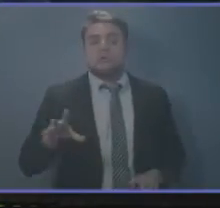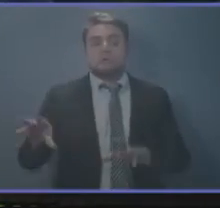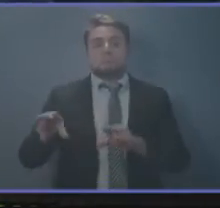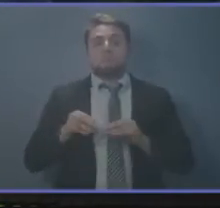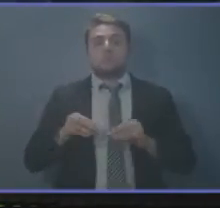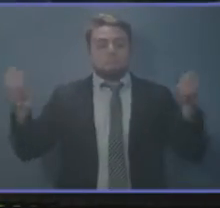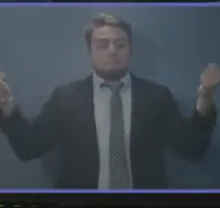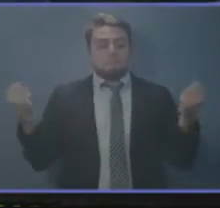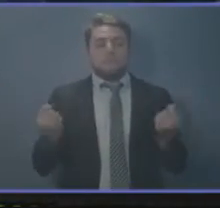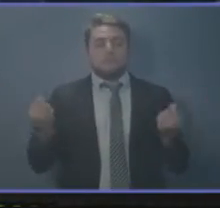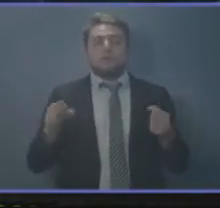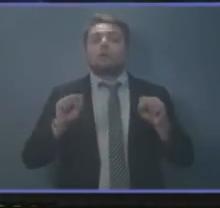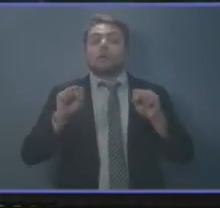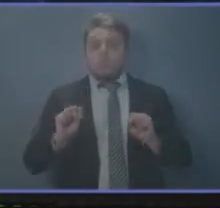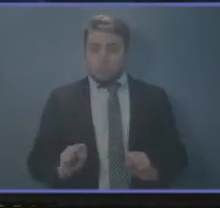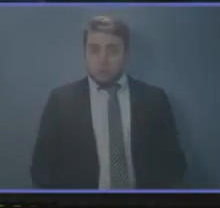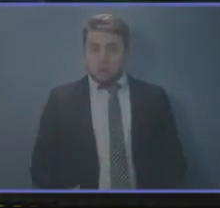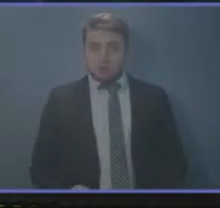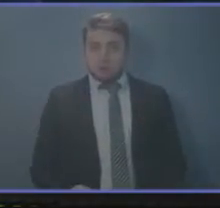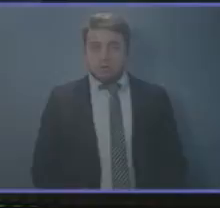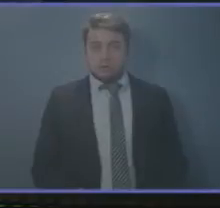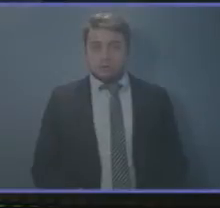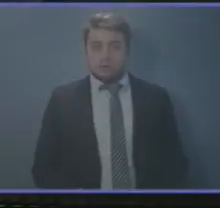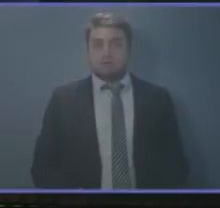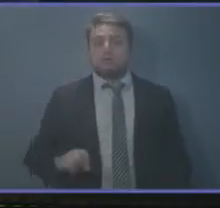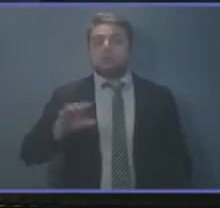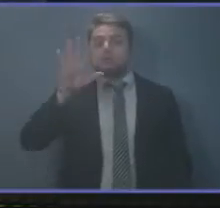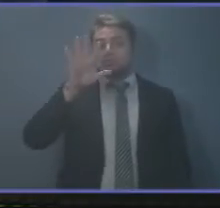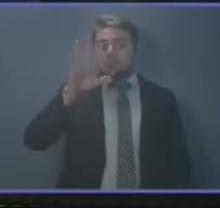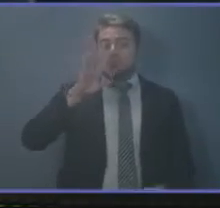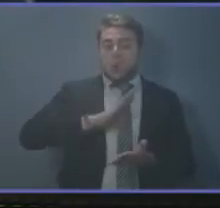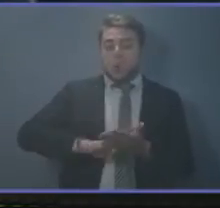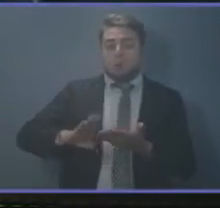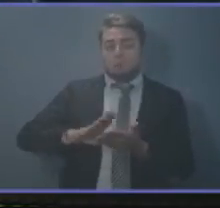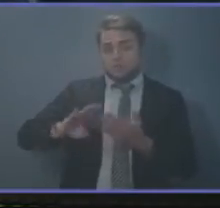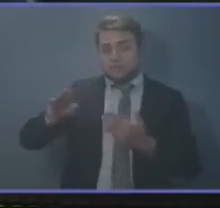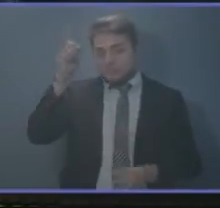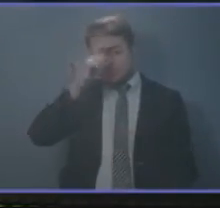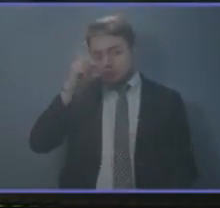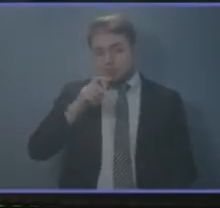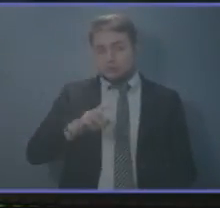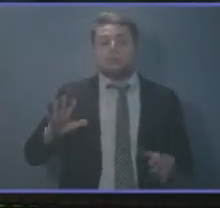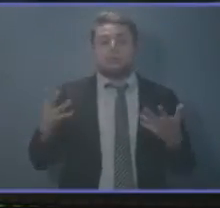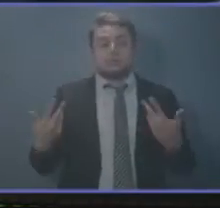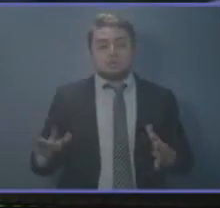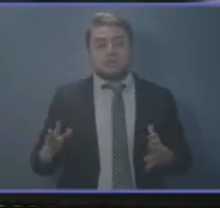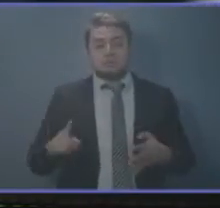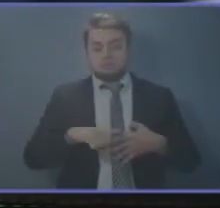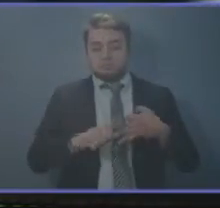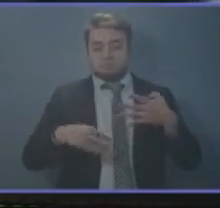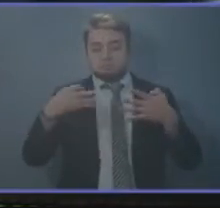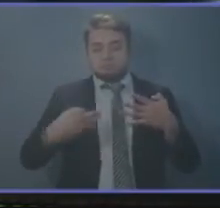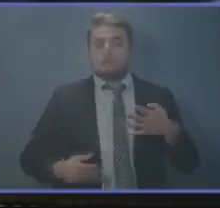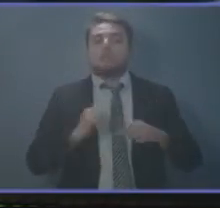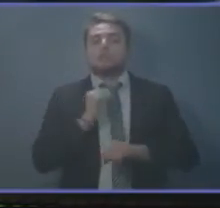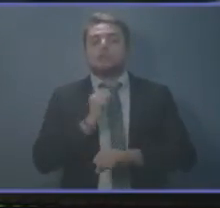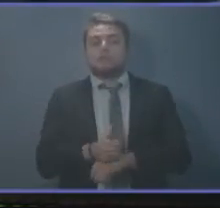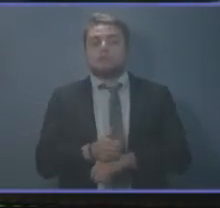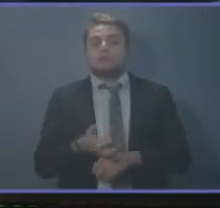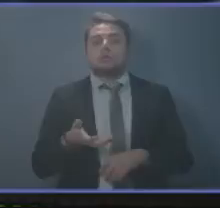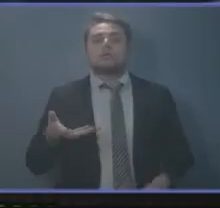multa que puede llegar a los 5 salarios mínimos, que es lo que establece el dictamen que estamos